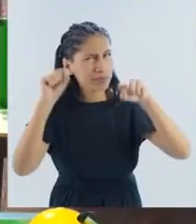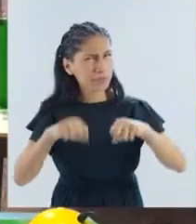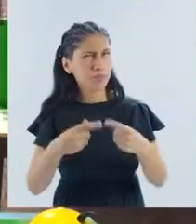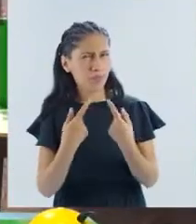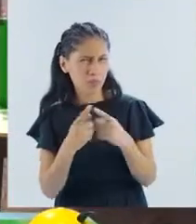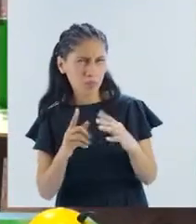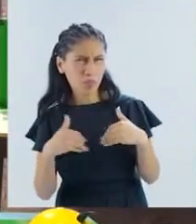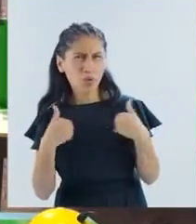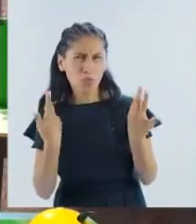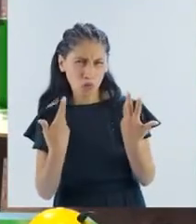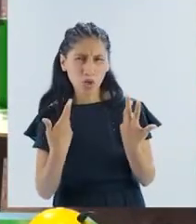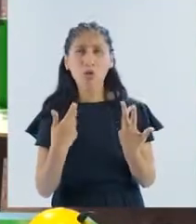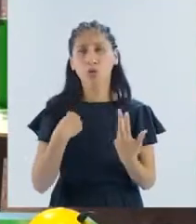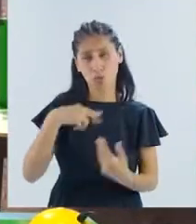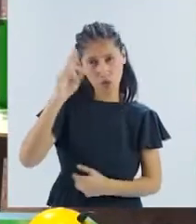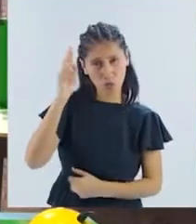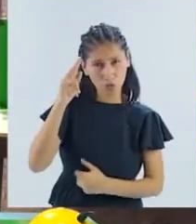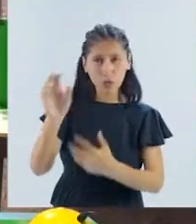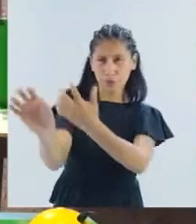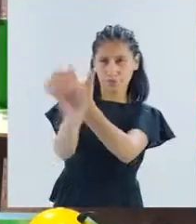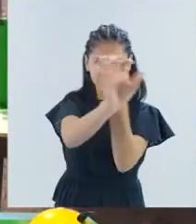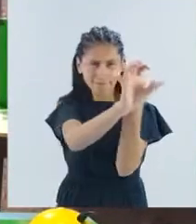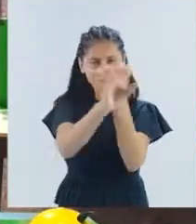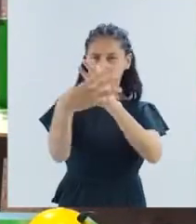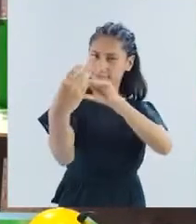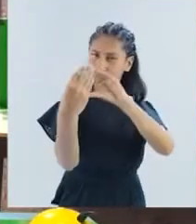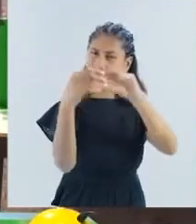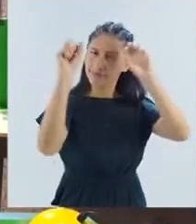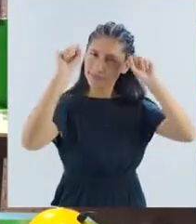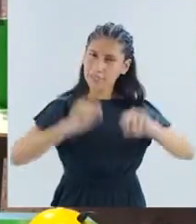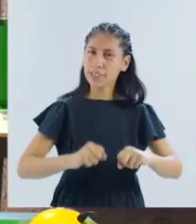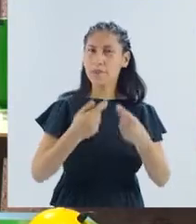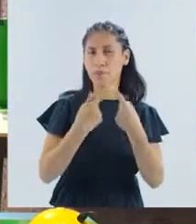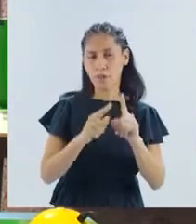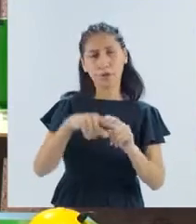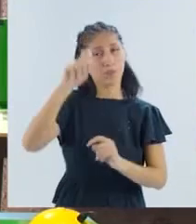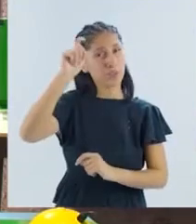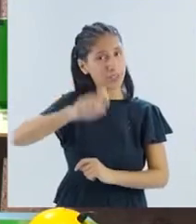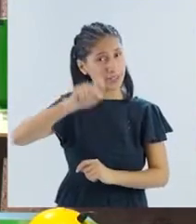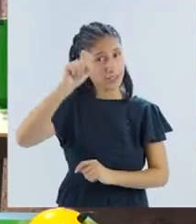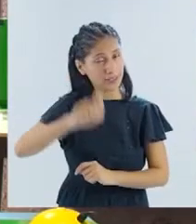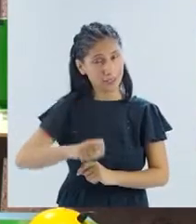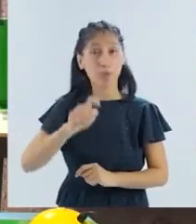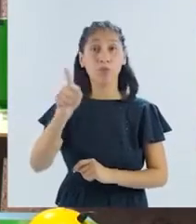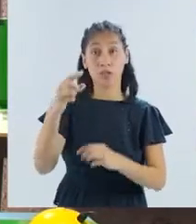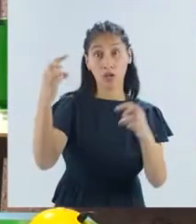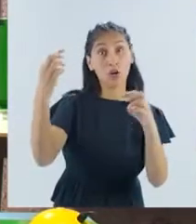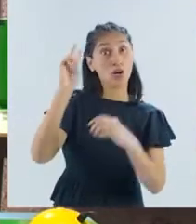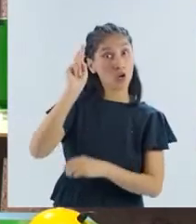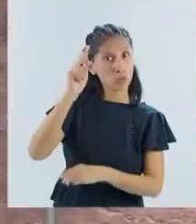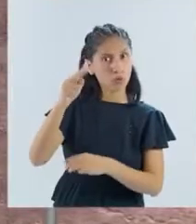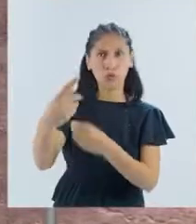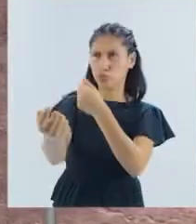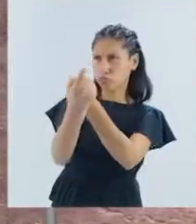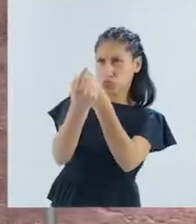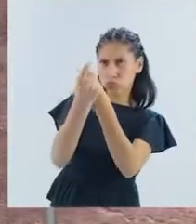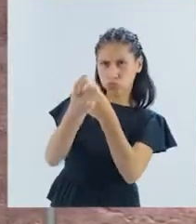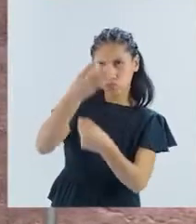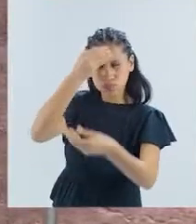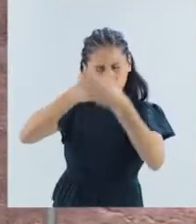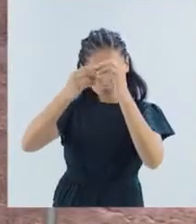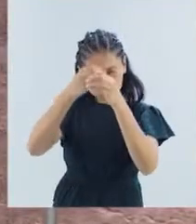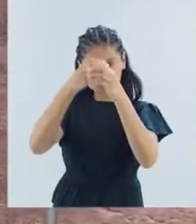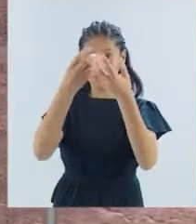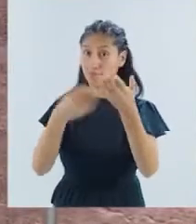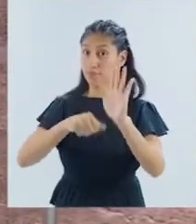Bueno, si puedo interactuar con mis maestros, está muy bien, porque debemos recibir el reforzamiento por parte de ellos. Por